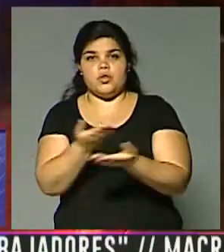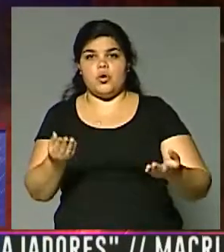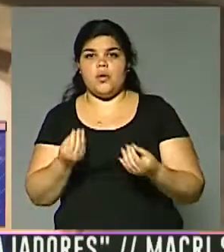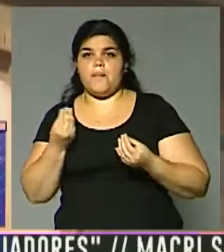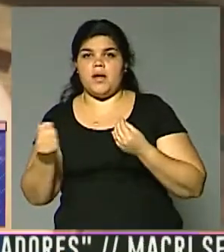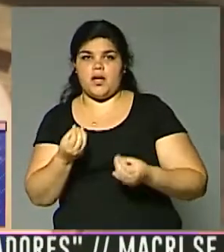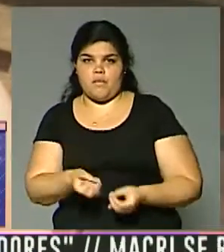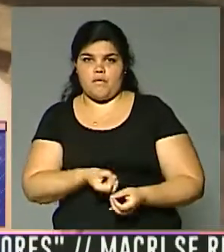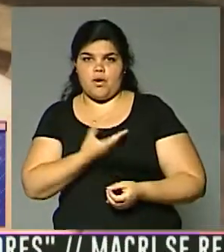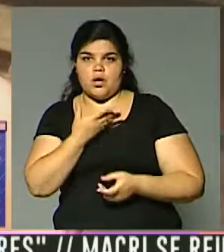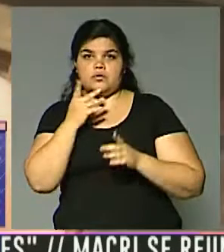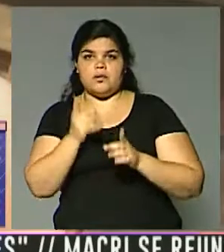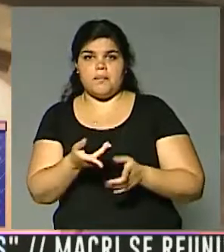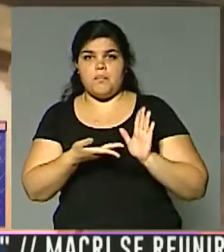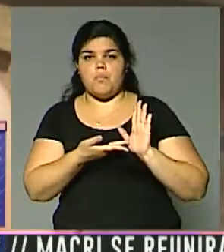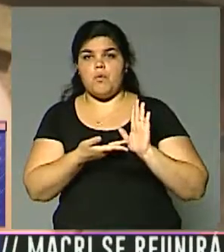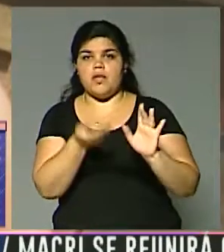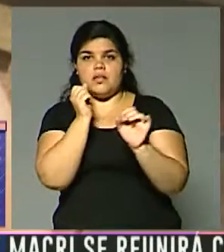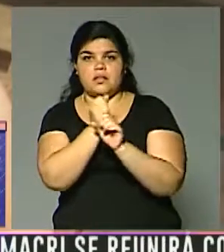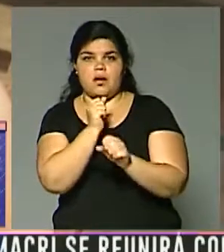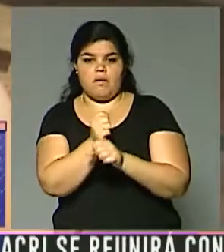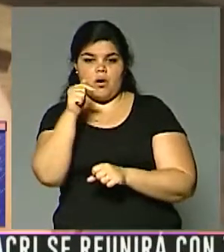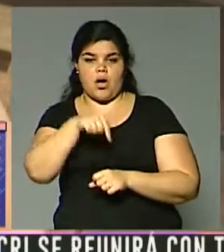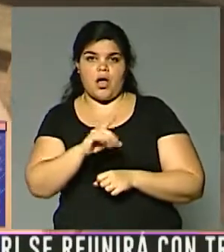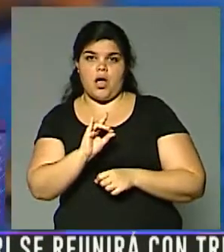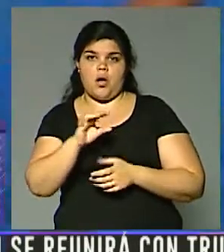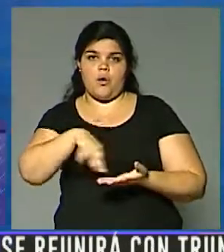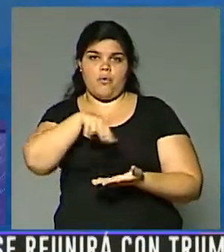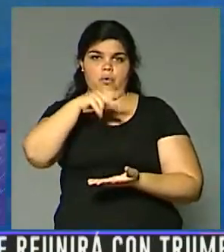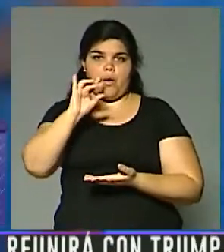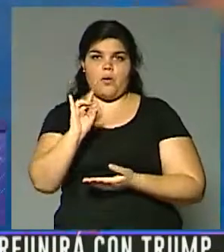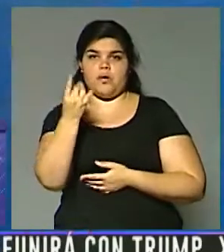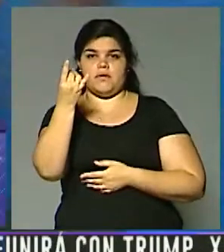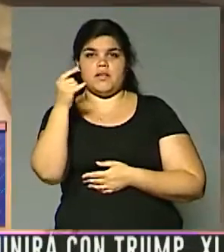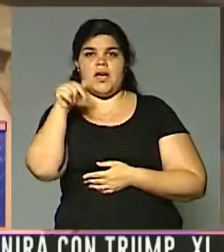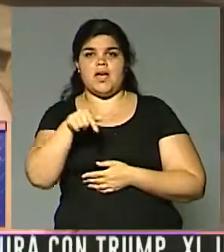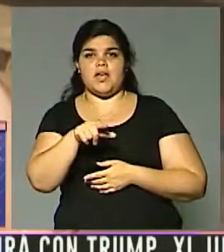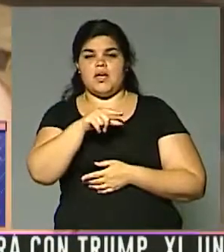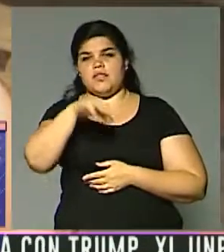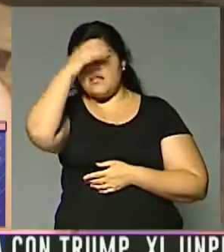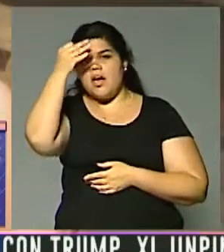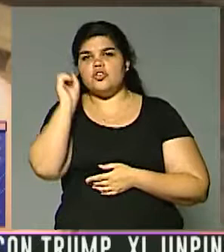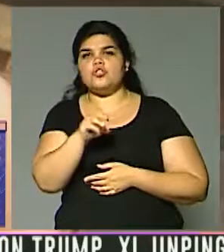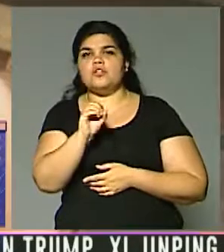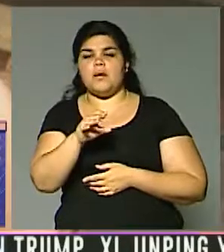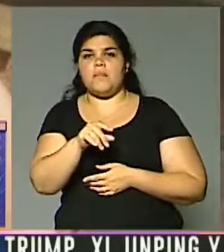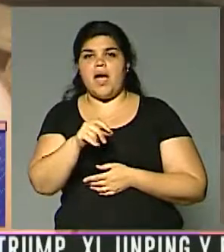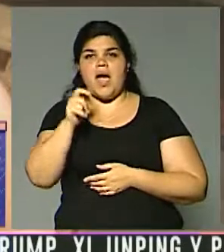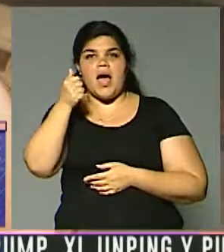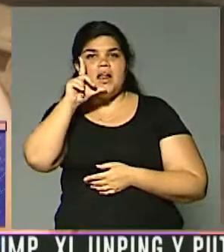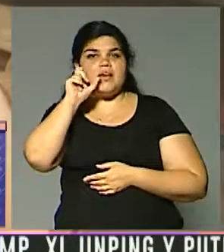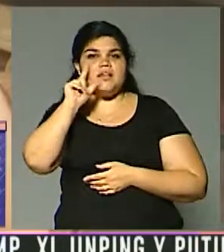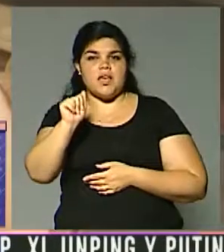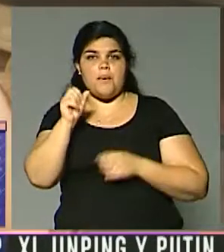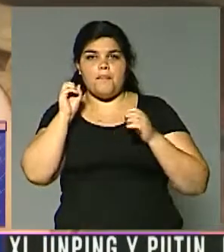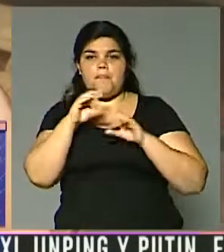mostrar nuestro gran trabajo el baile de la universidad en 'alicia en el país de las maravillas que es una coreografía del